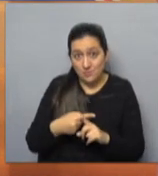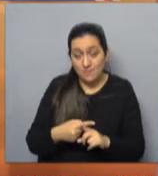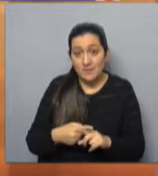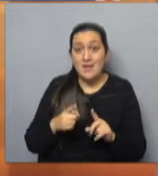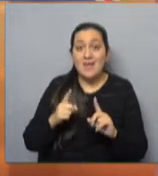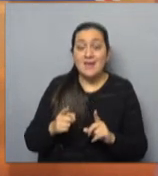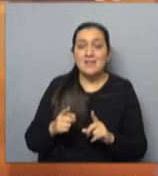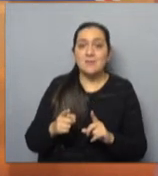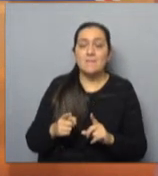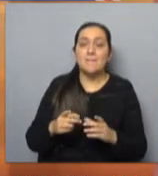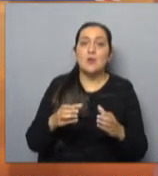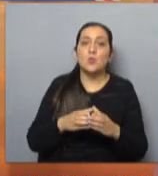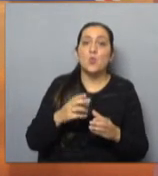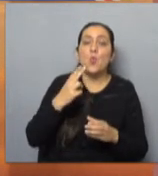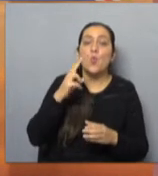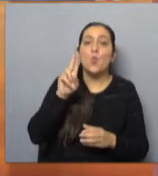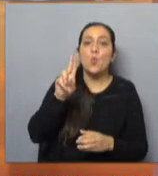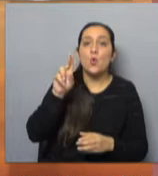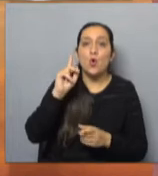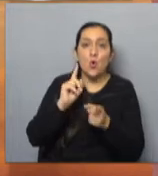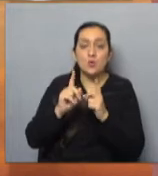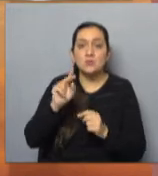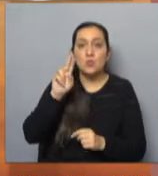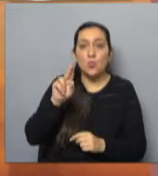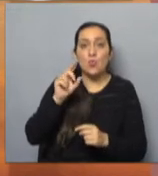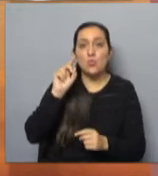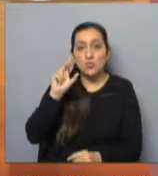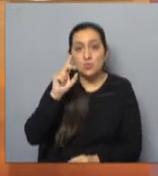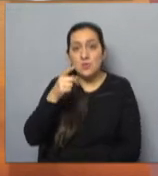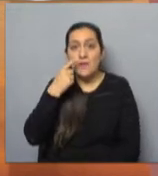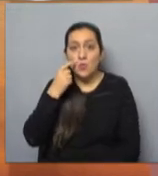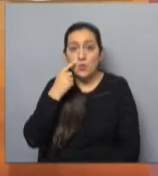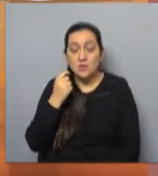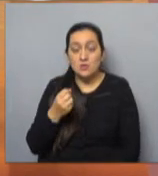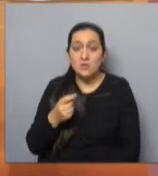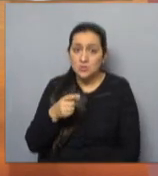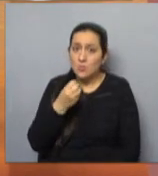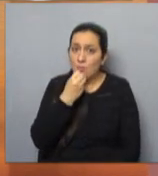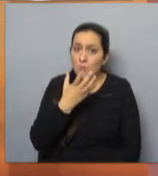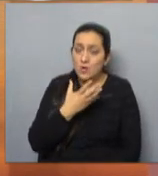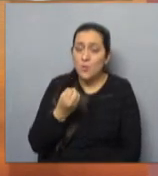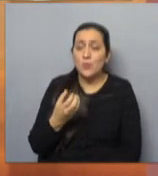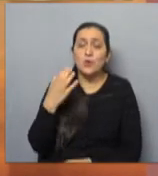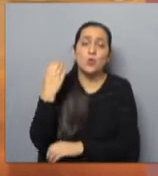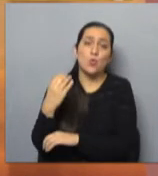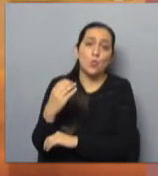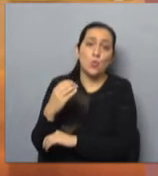para la uva 11 y 12 masculina esto me parece que es buenísimo porque los clubes si bien